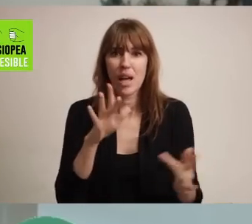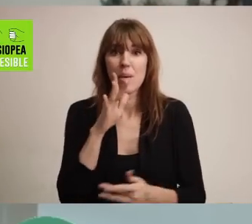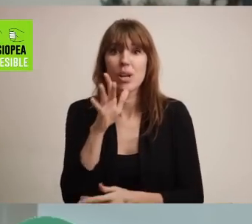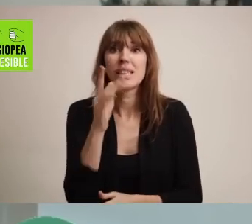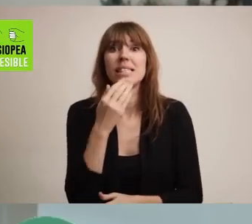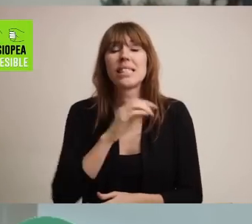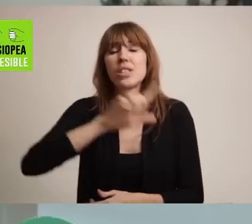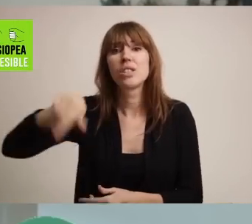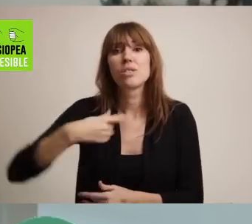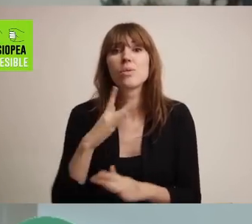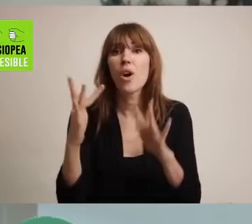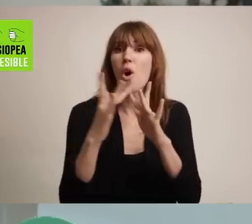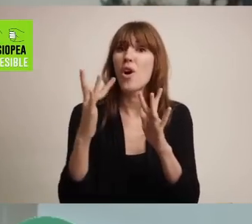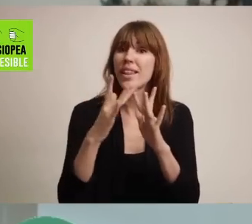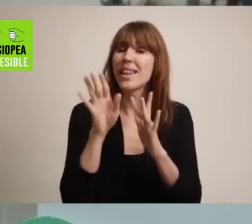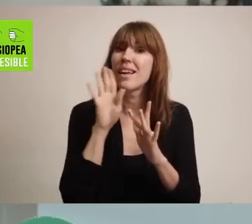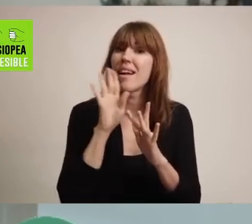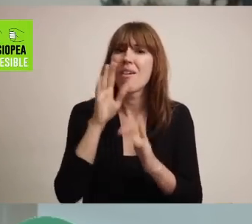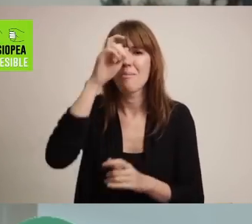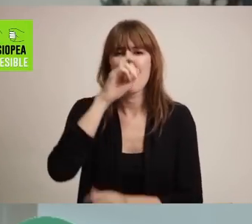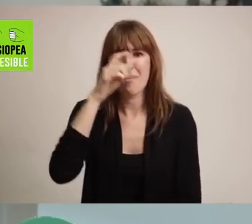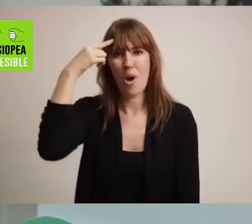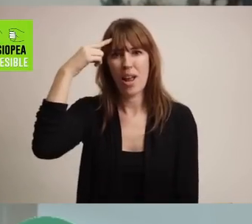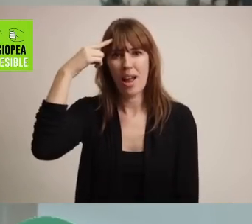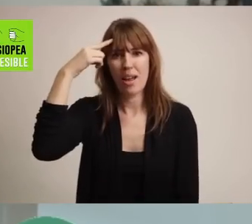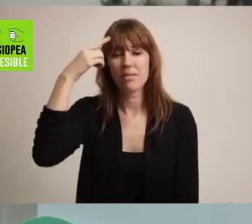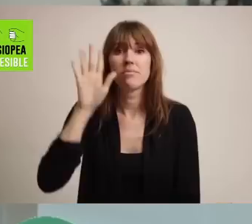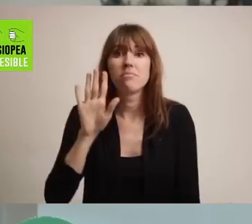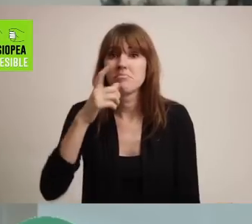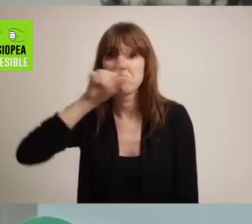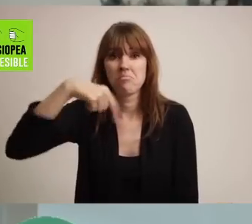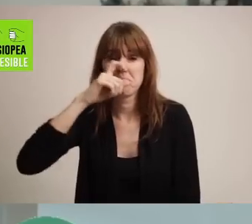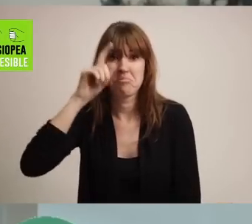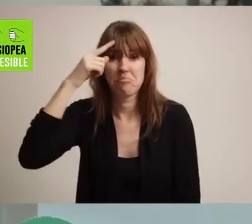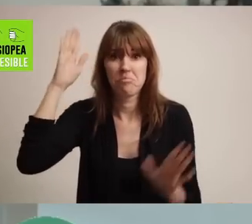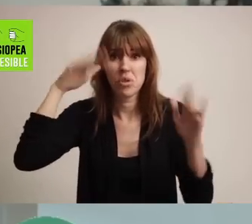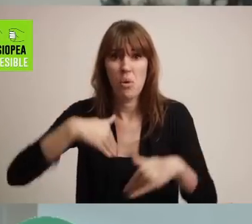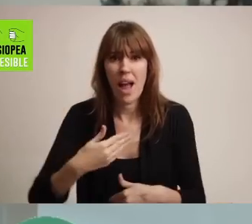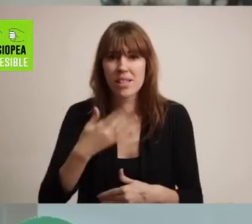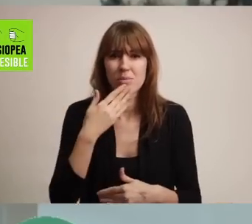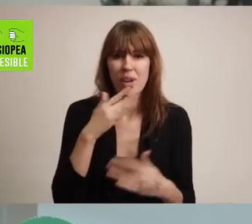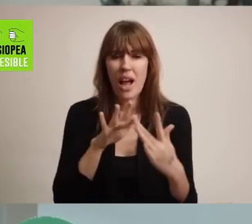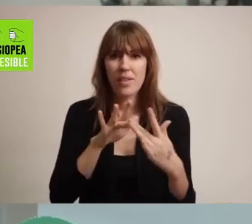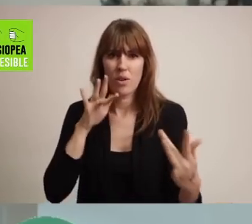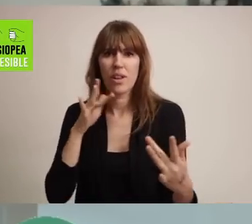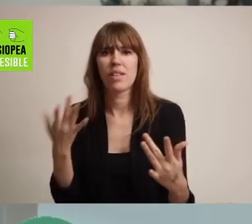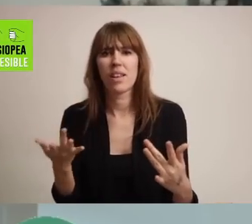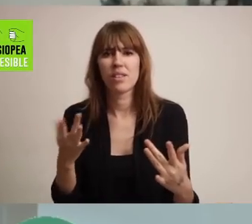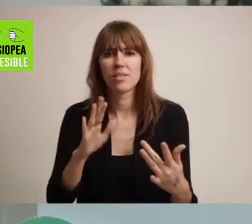ella, tendríamos memoria, y no tenemos memoria. Venimos desconectados,